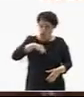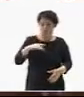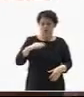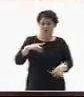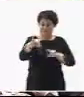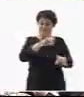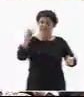Gracias señora Santana.